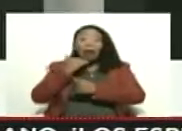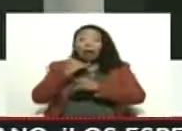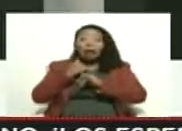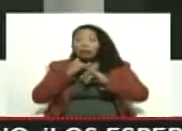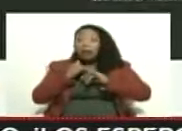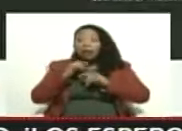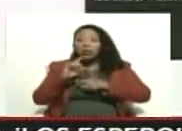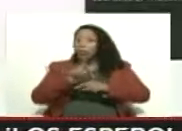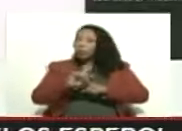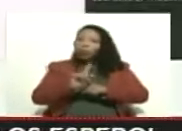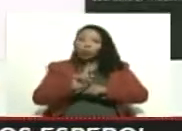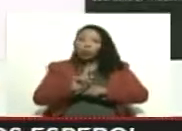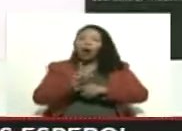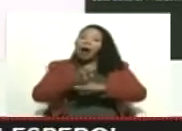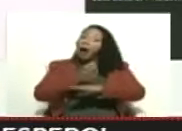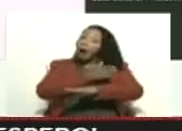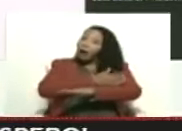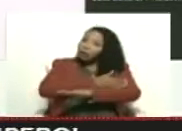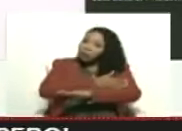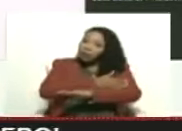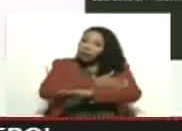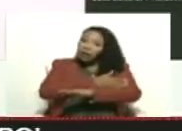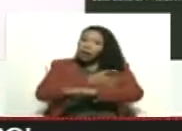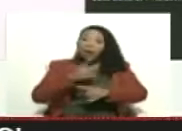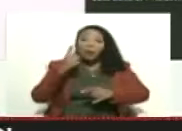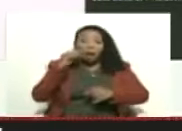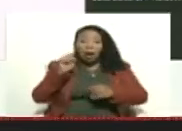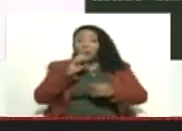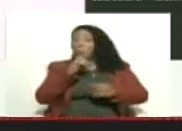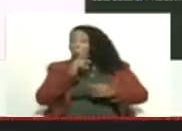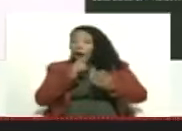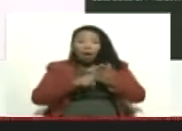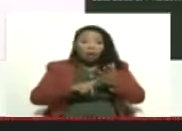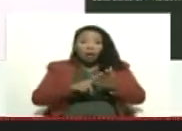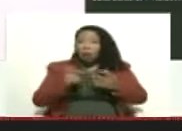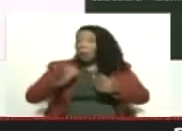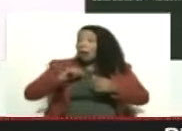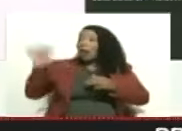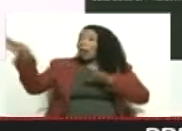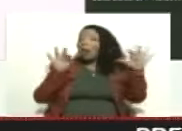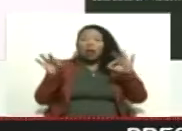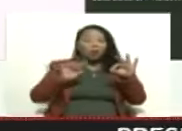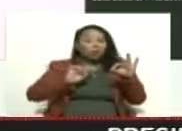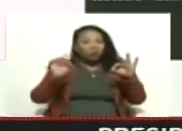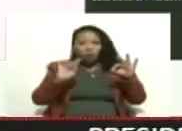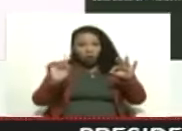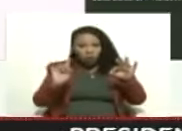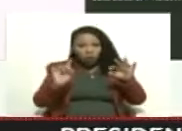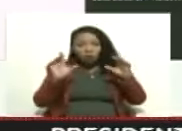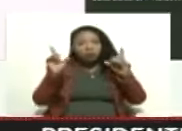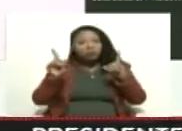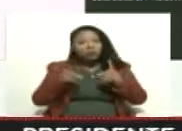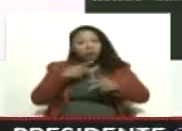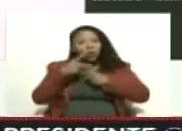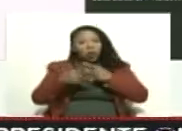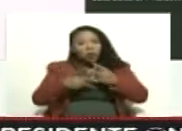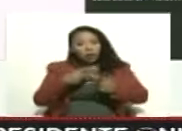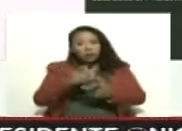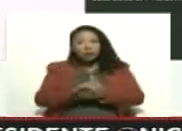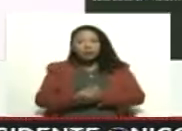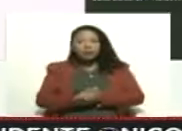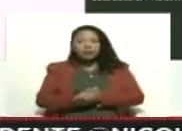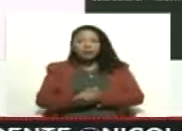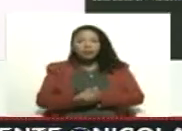entonces al final pariendo no que no tenemos la lista p cualquiera no una decisión política política